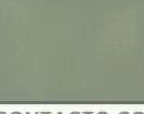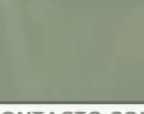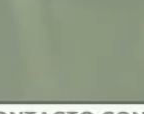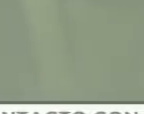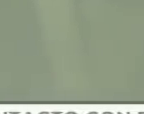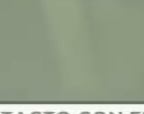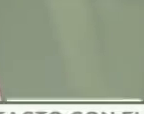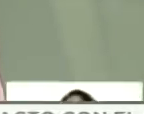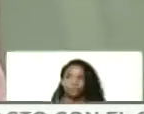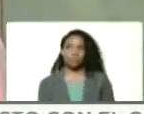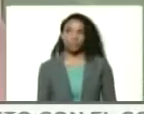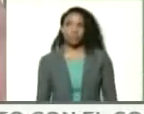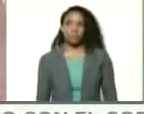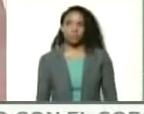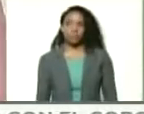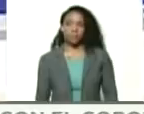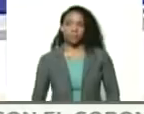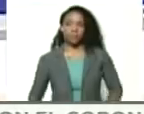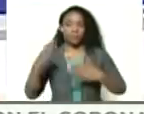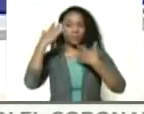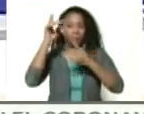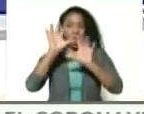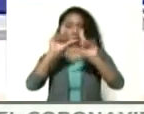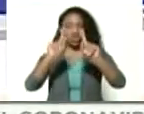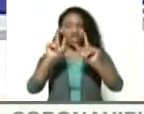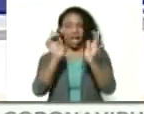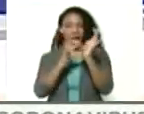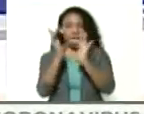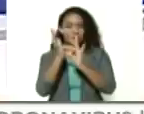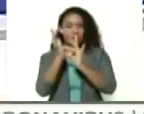Ñañez. Mis saludos pues a toda Venezuela, 11 de abril.